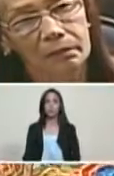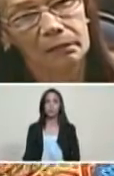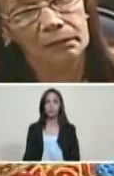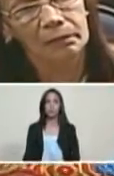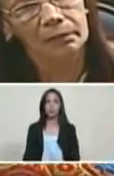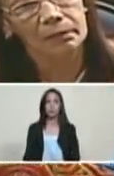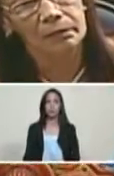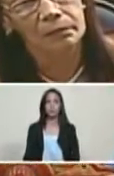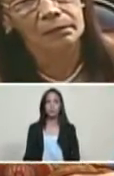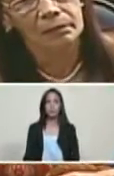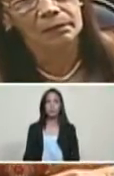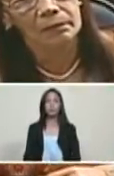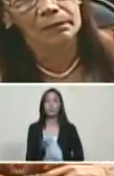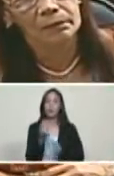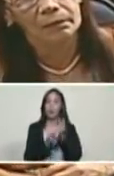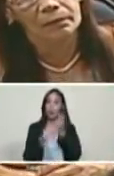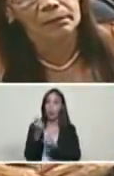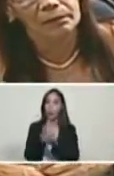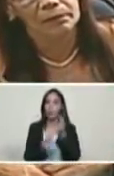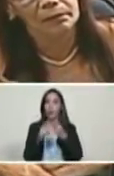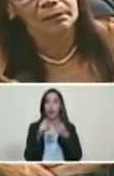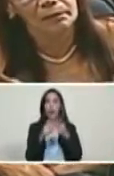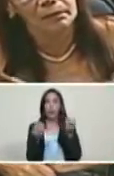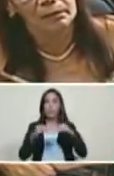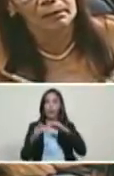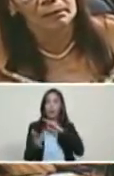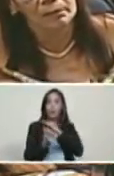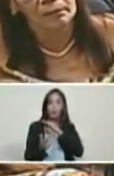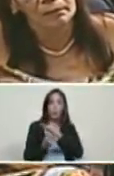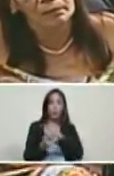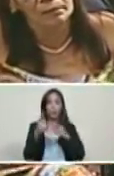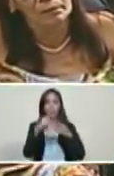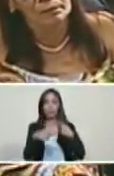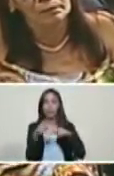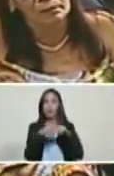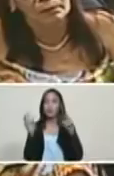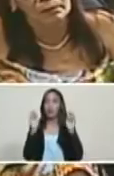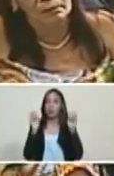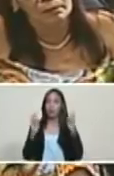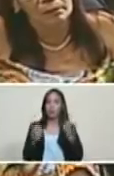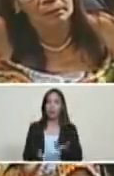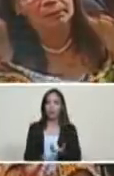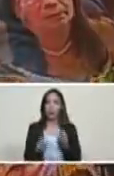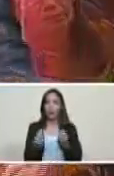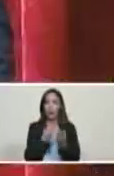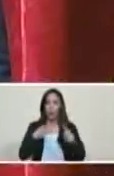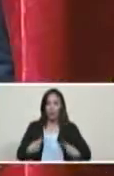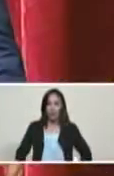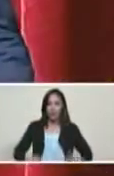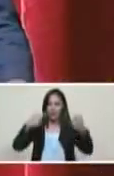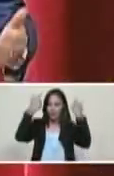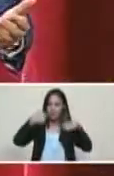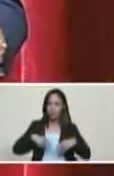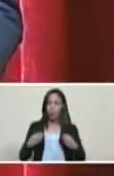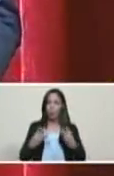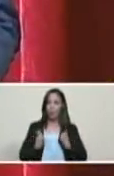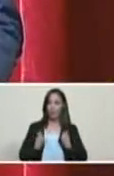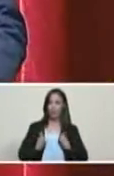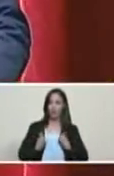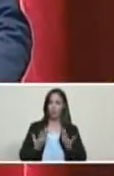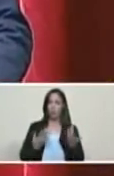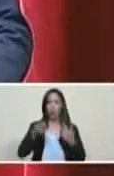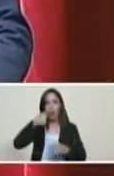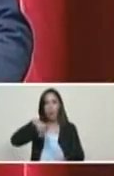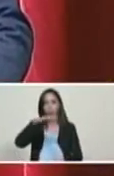en la economía, en la tecnología, en la forma de vida de nuestra